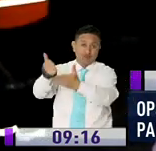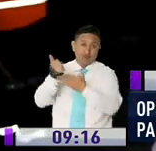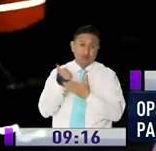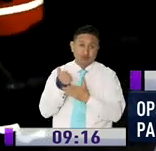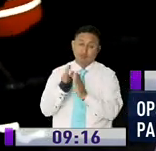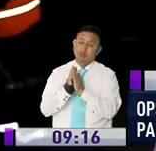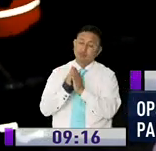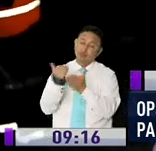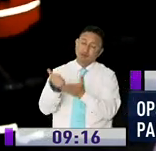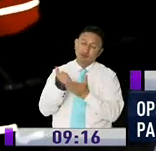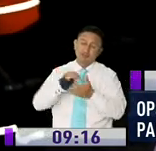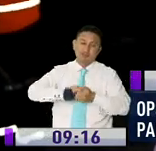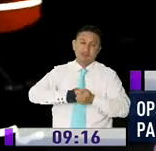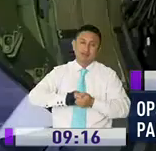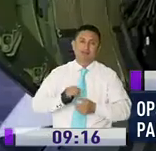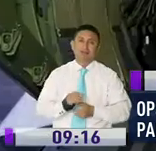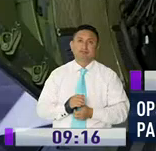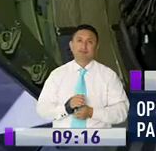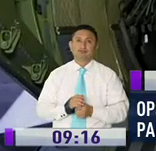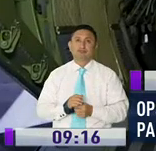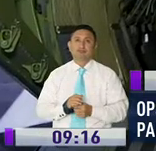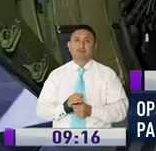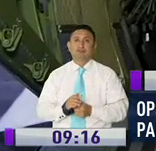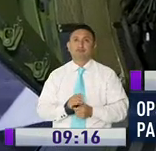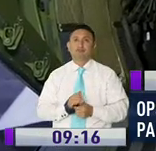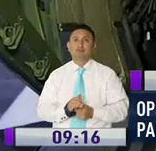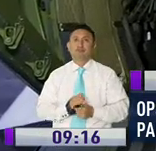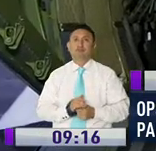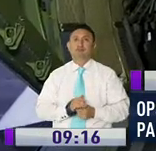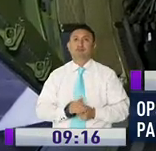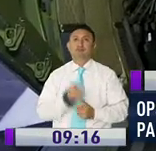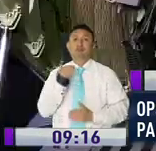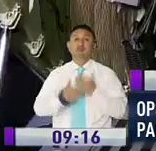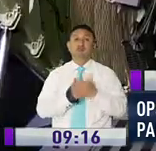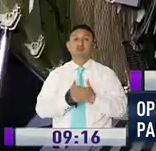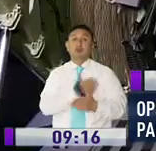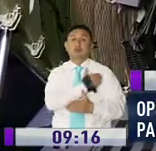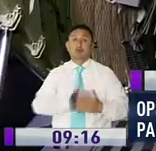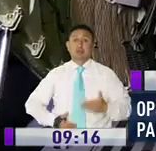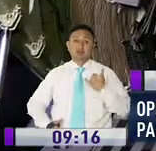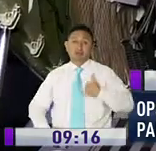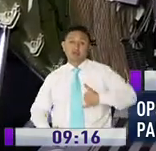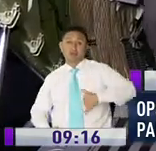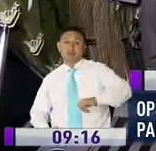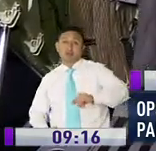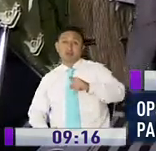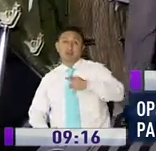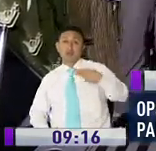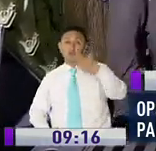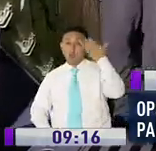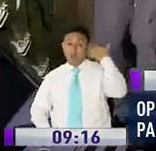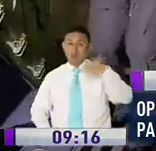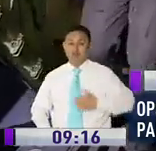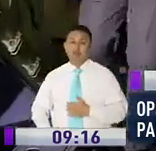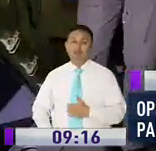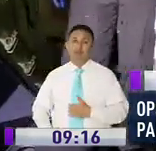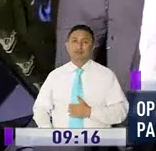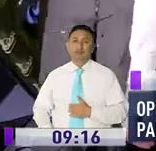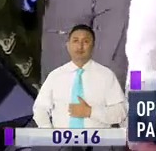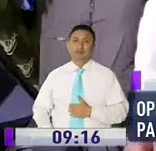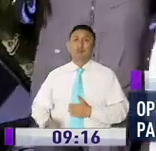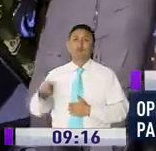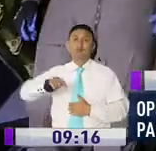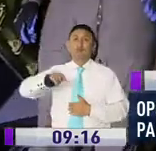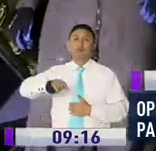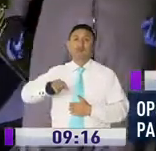llamado de solidaridad que hace el Ecuador. Posterior al acto, el vicepresidente Sonnenholzner continuó su recorrido por el puerto principal. Aquí verificó